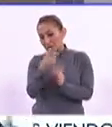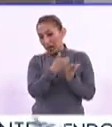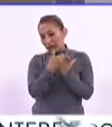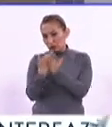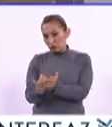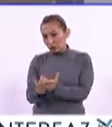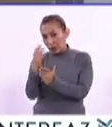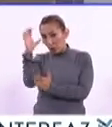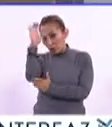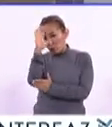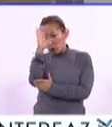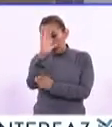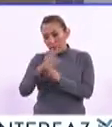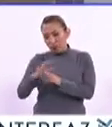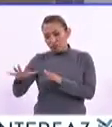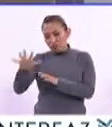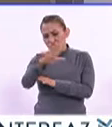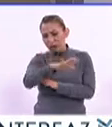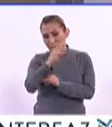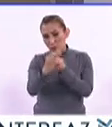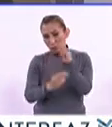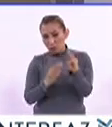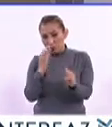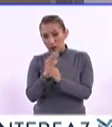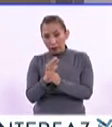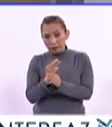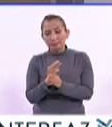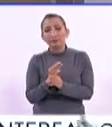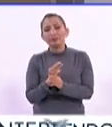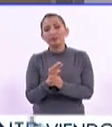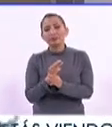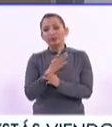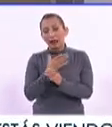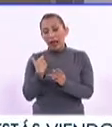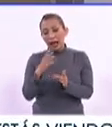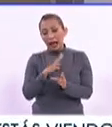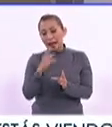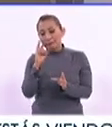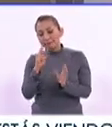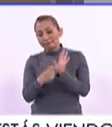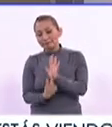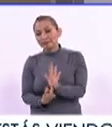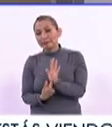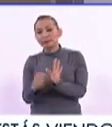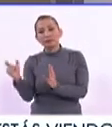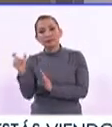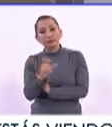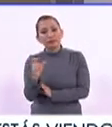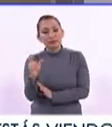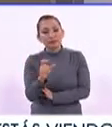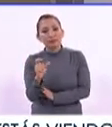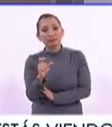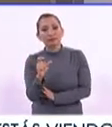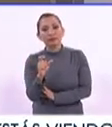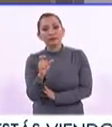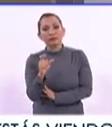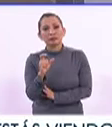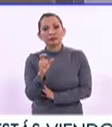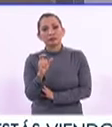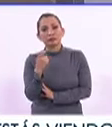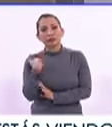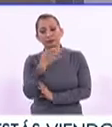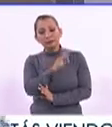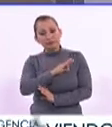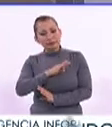un fenómeno cultural de masas y global, pues se pone de manifiesto a la hora de